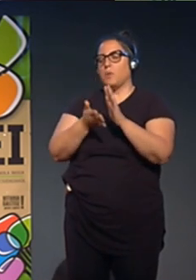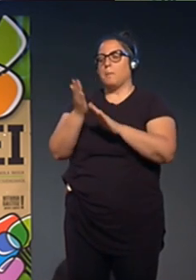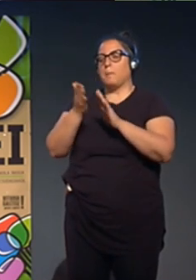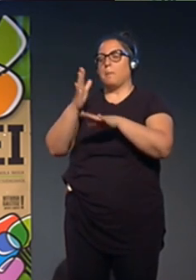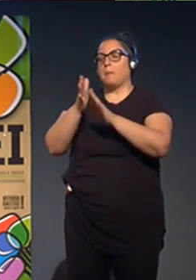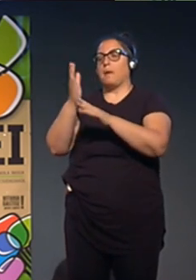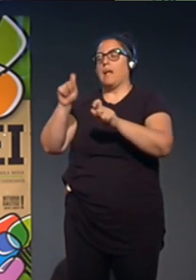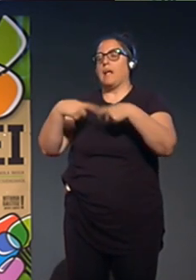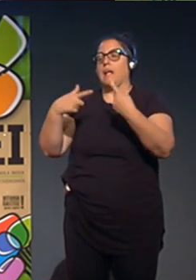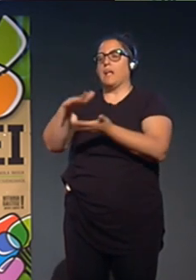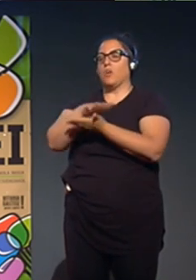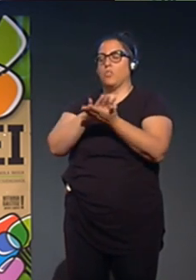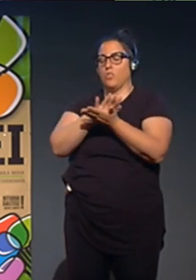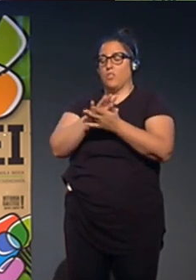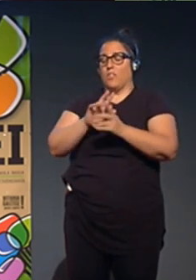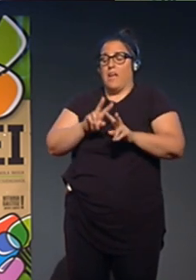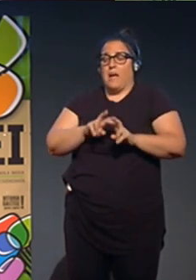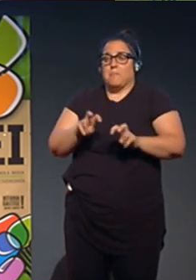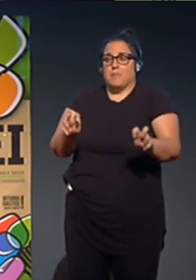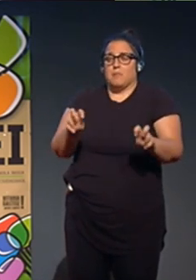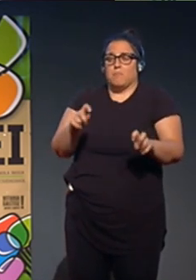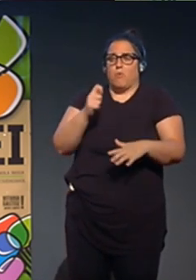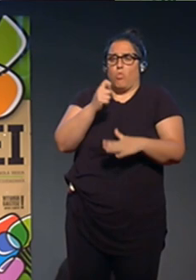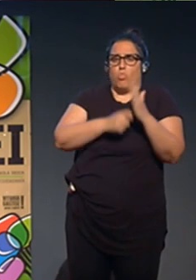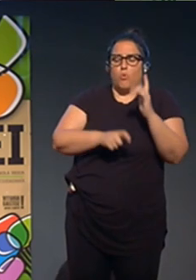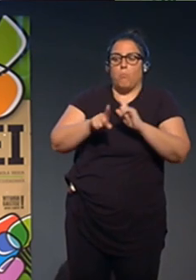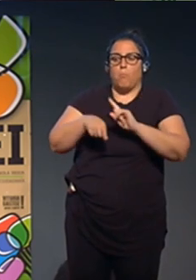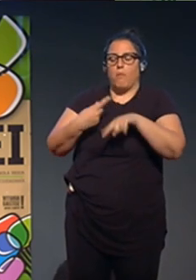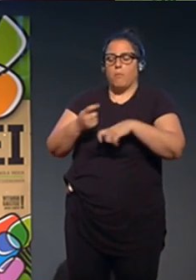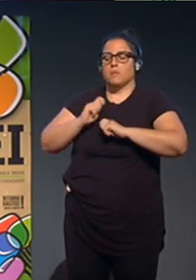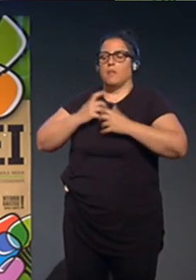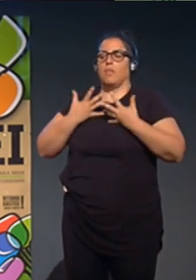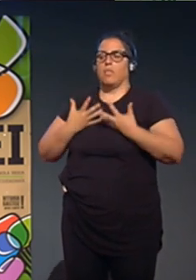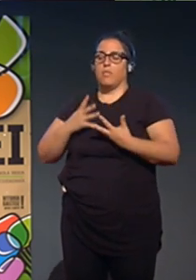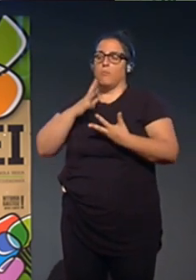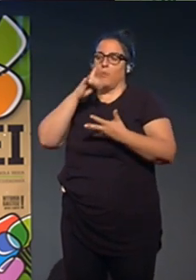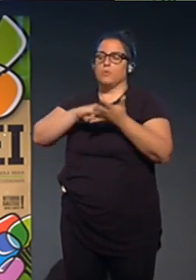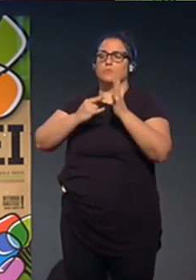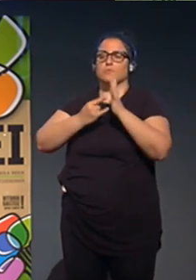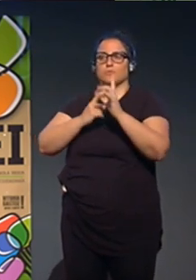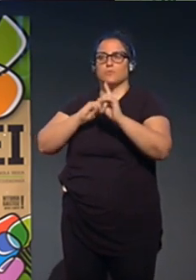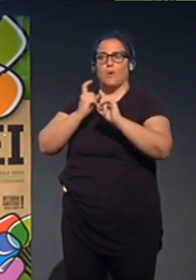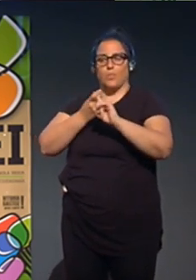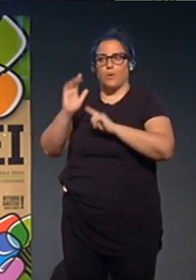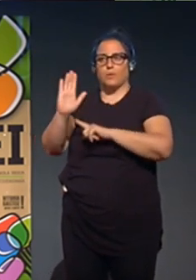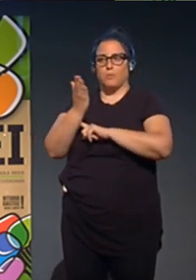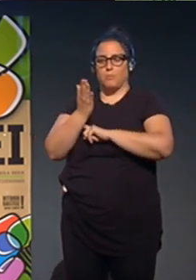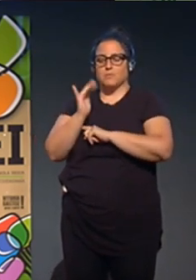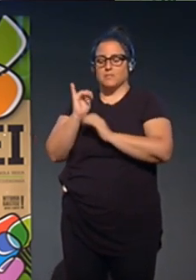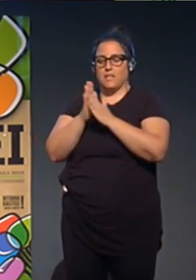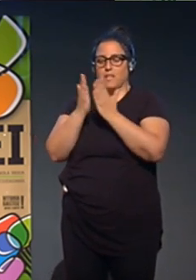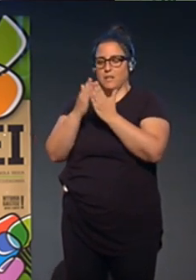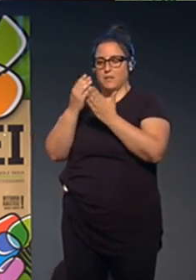recomendable duro al principio pero uno se alivia con las soluciones eh Y las propuestas que vienen en en el libro y